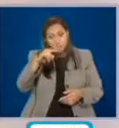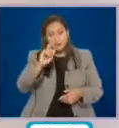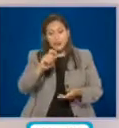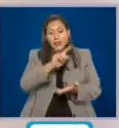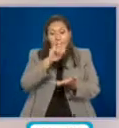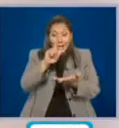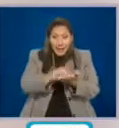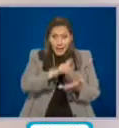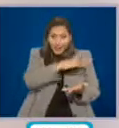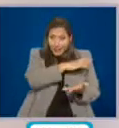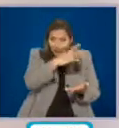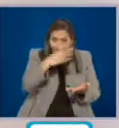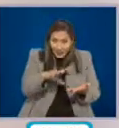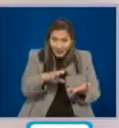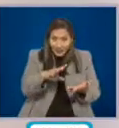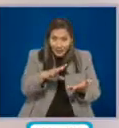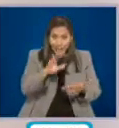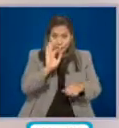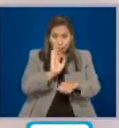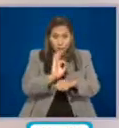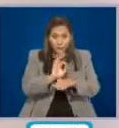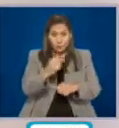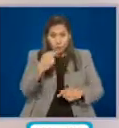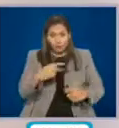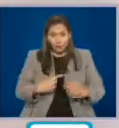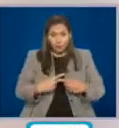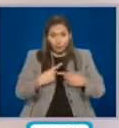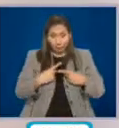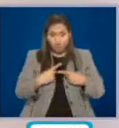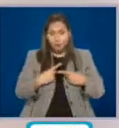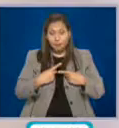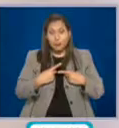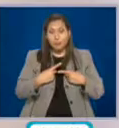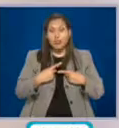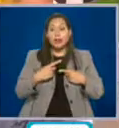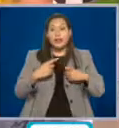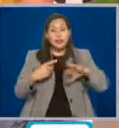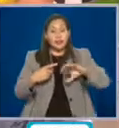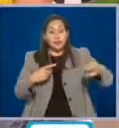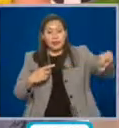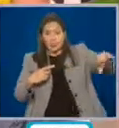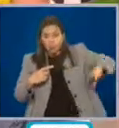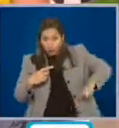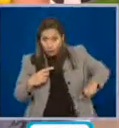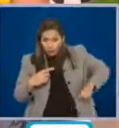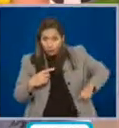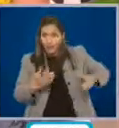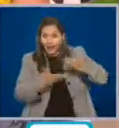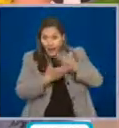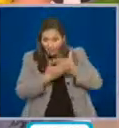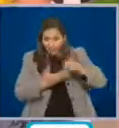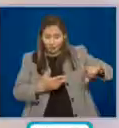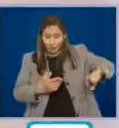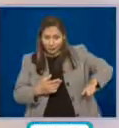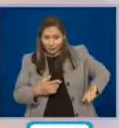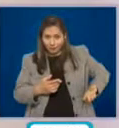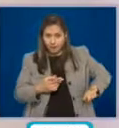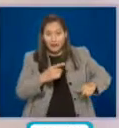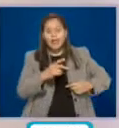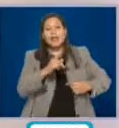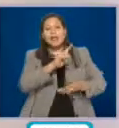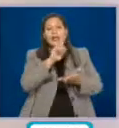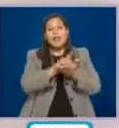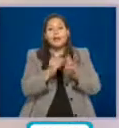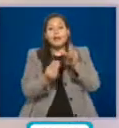la Ley General de Protección de Datos Personales en poder de gobierno, vamos a generar una